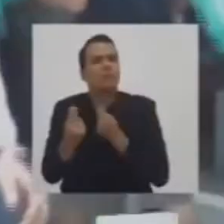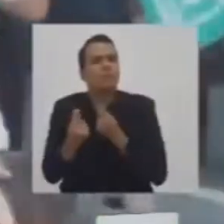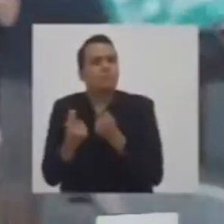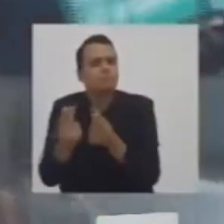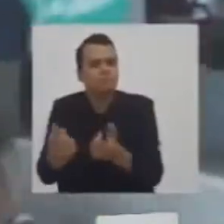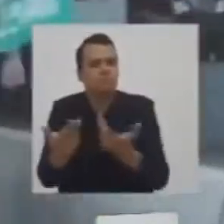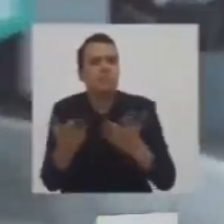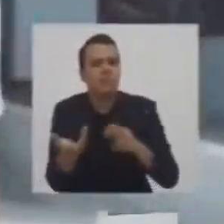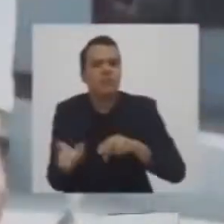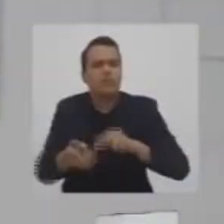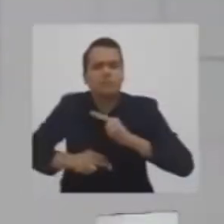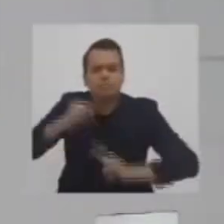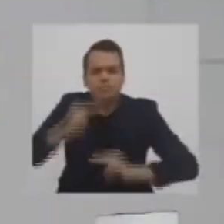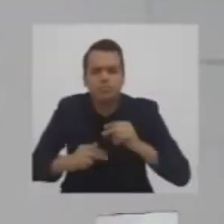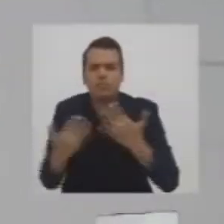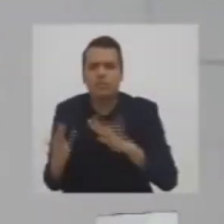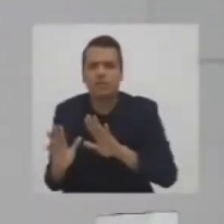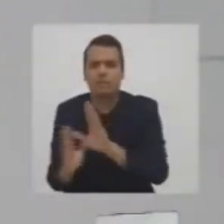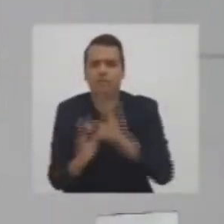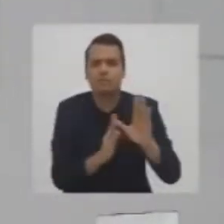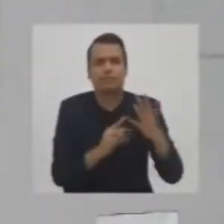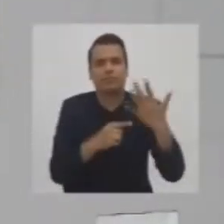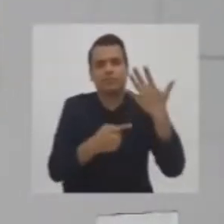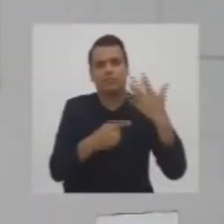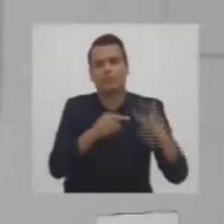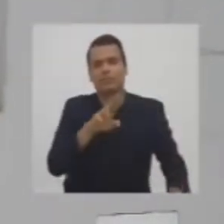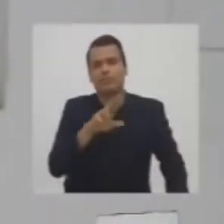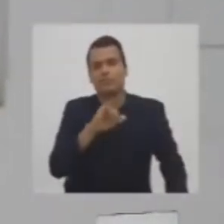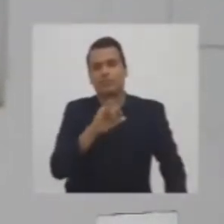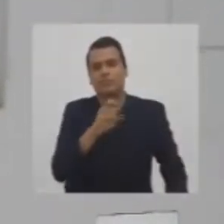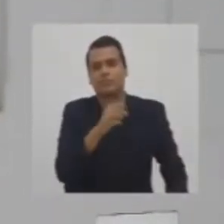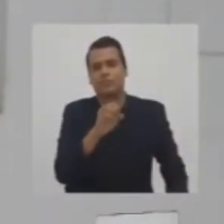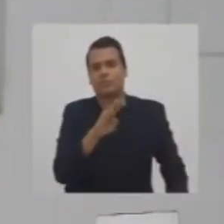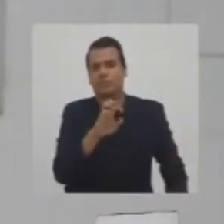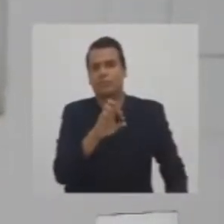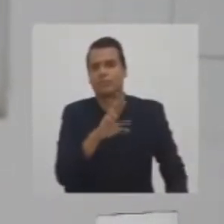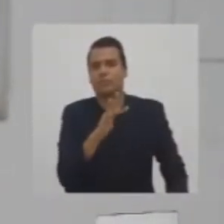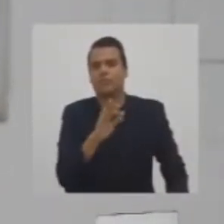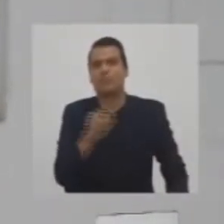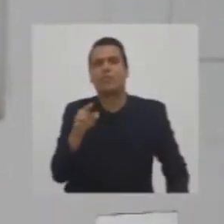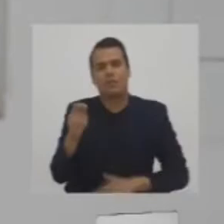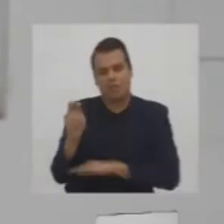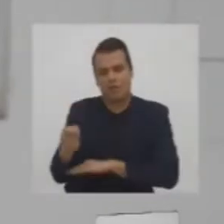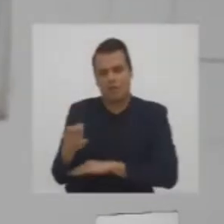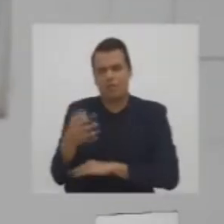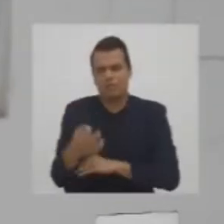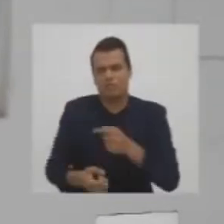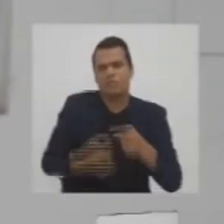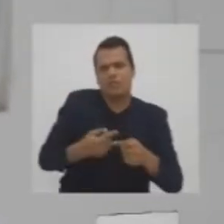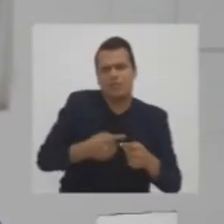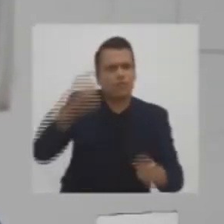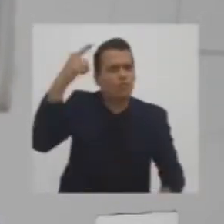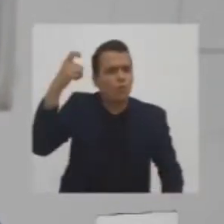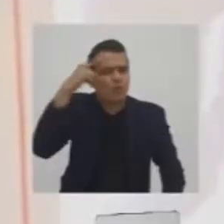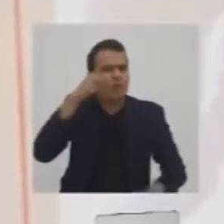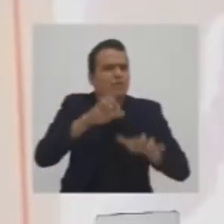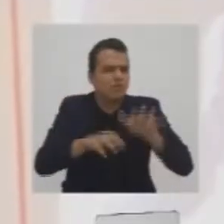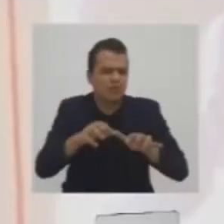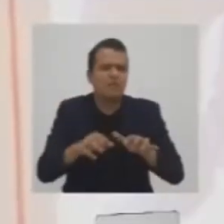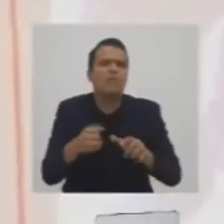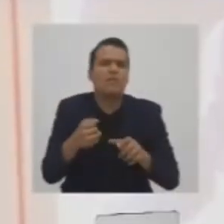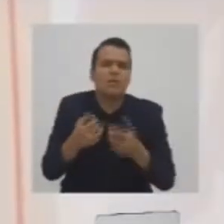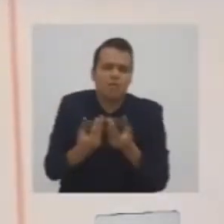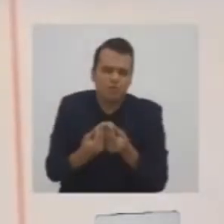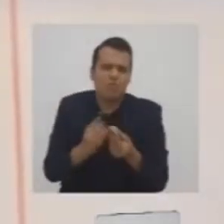en construcción de vivienda. Rigoberto Lazo, abogado, fue secretario de Gobierno y Convivencia Comunitaria, cabildante